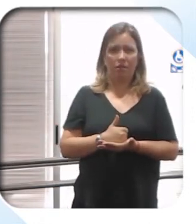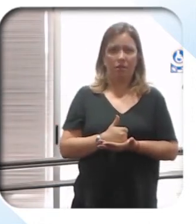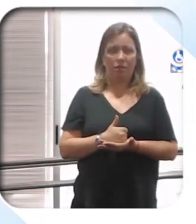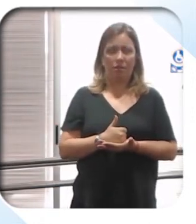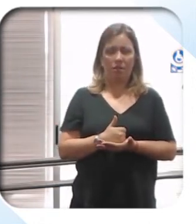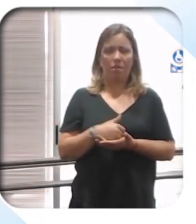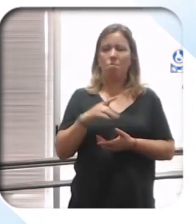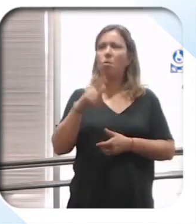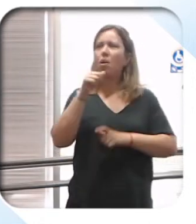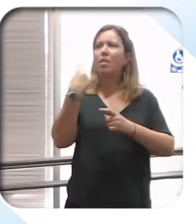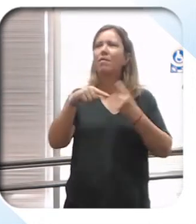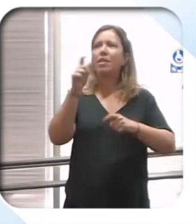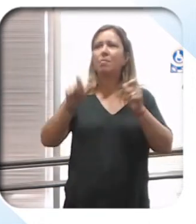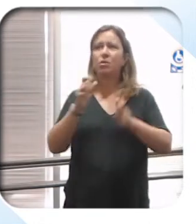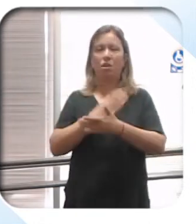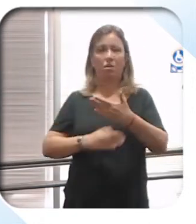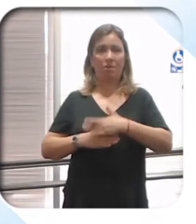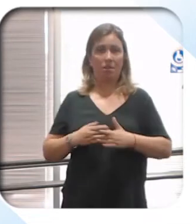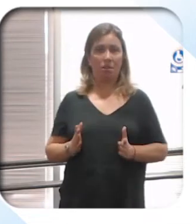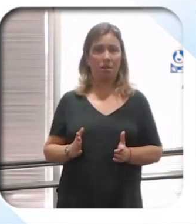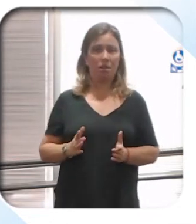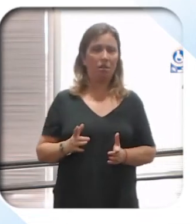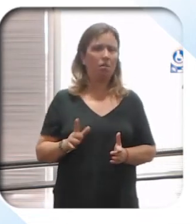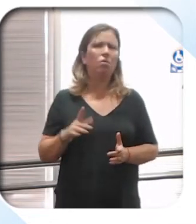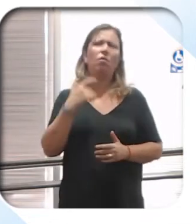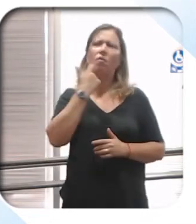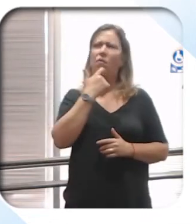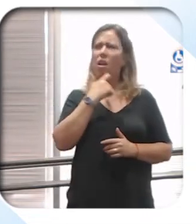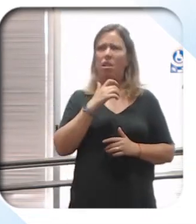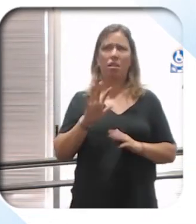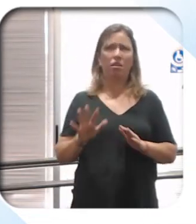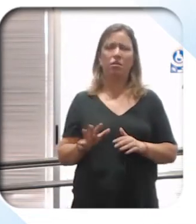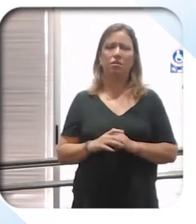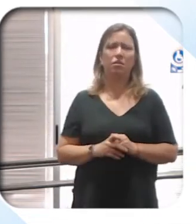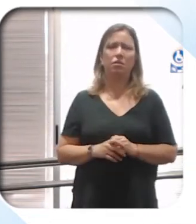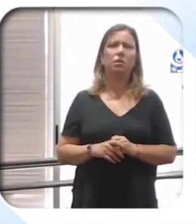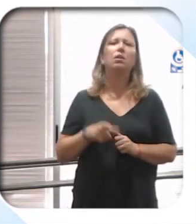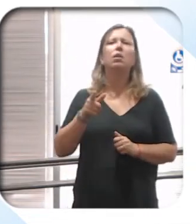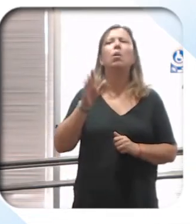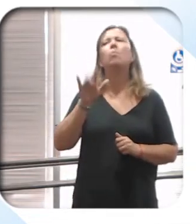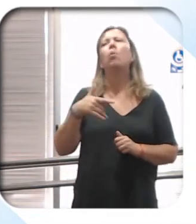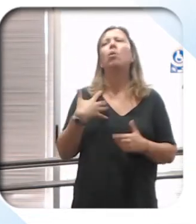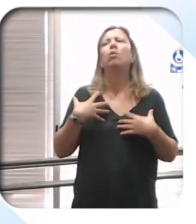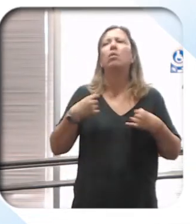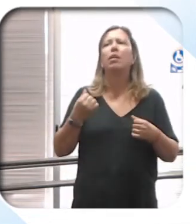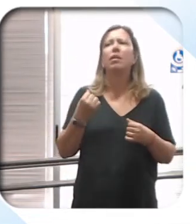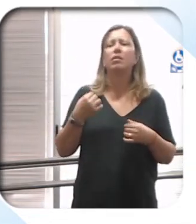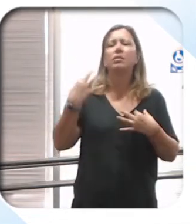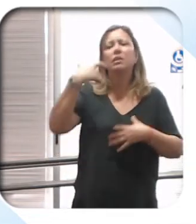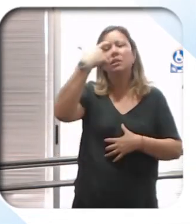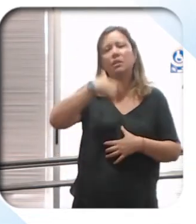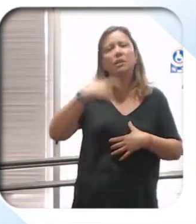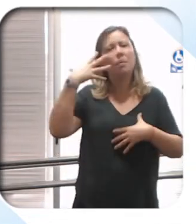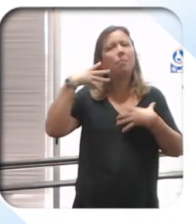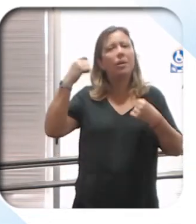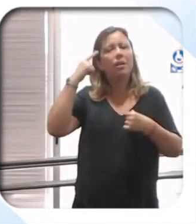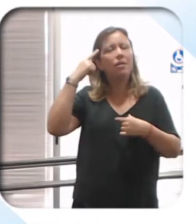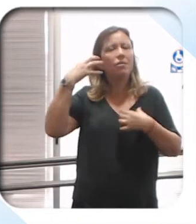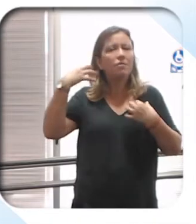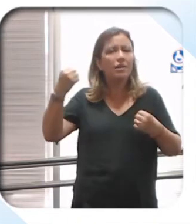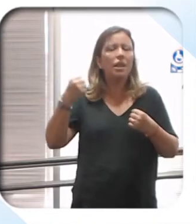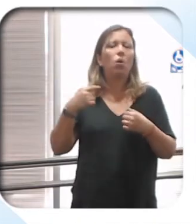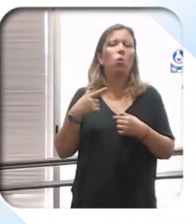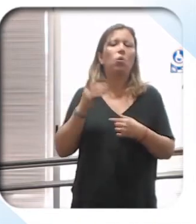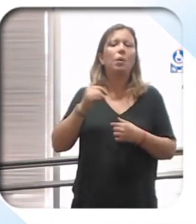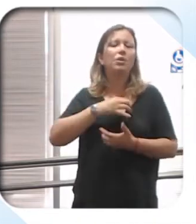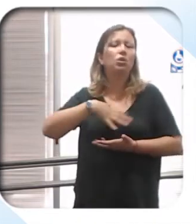con respecto a las personas con discapacidad. Yo creo que estamos muy lejos. Esto de estado, bienestar físico, emocional, mental